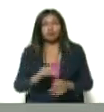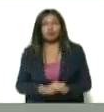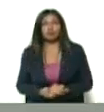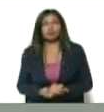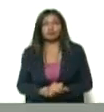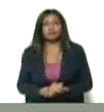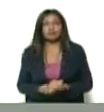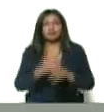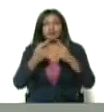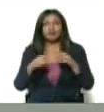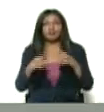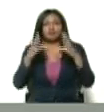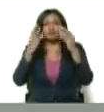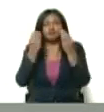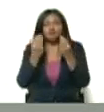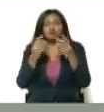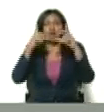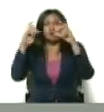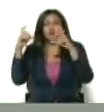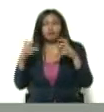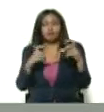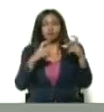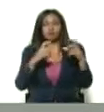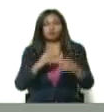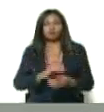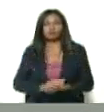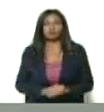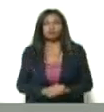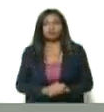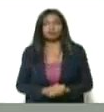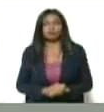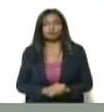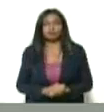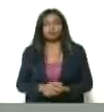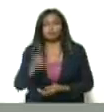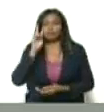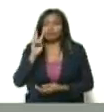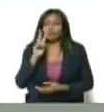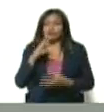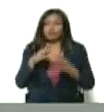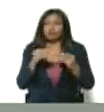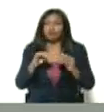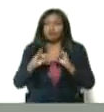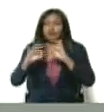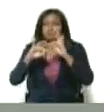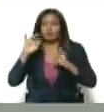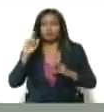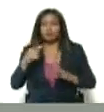diferente. Hay muchas imágenes que enriquecen todo esto que decimos.